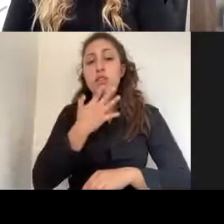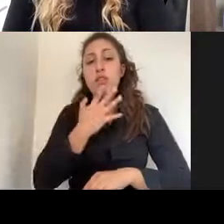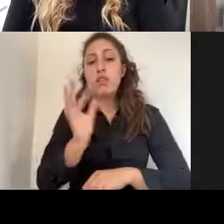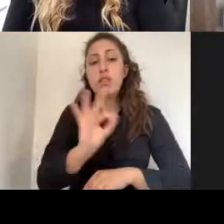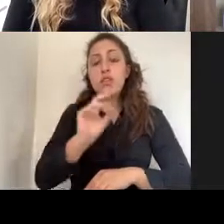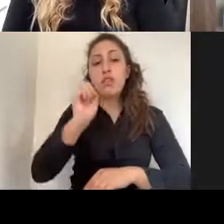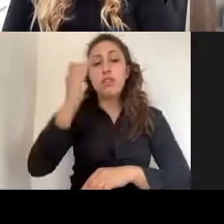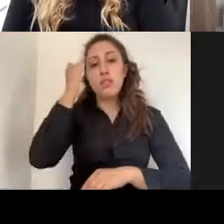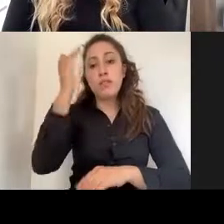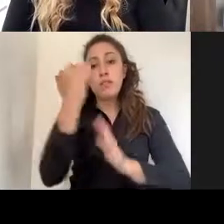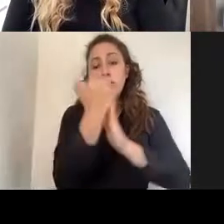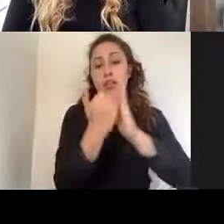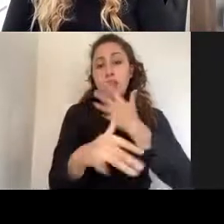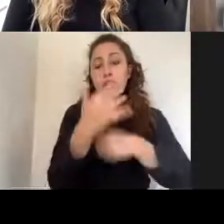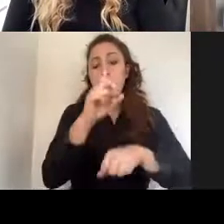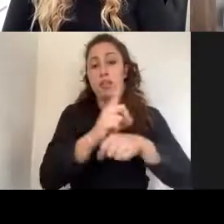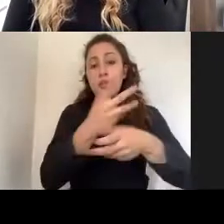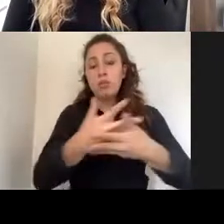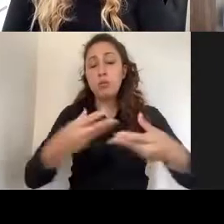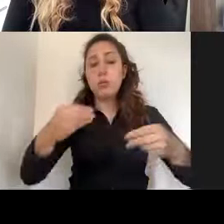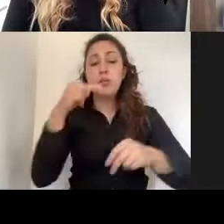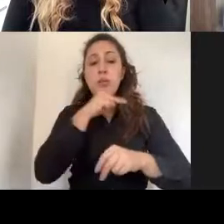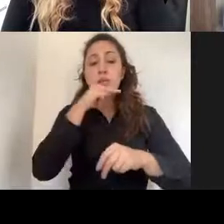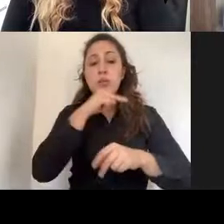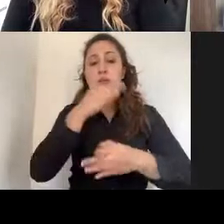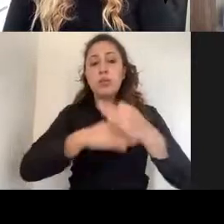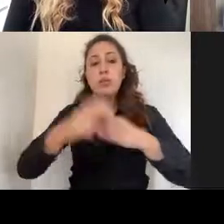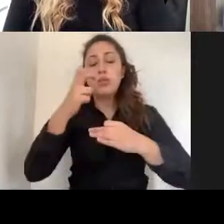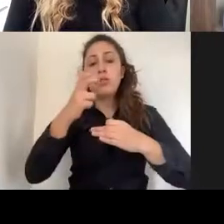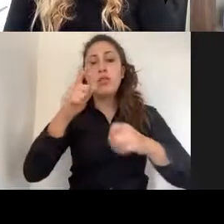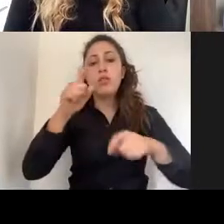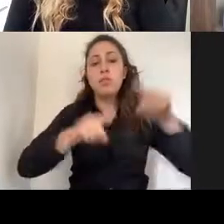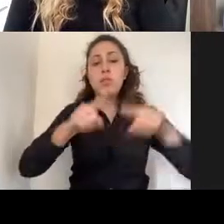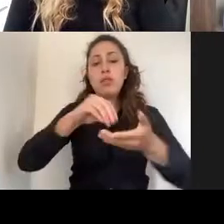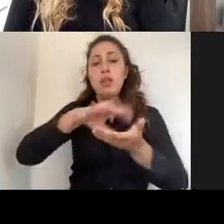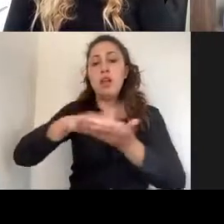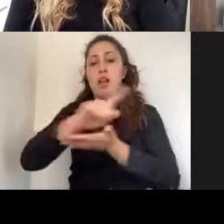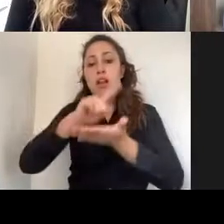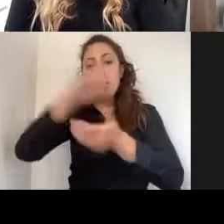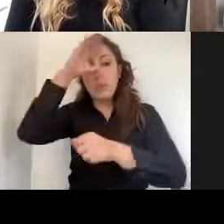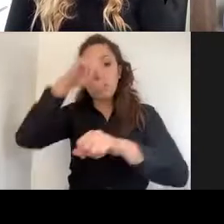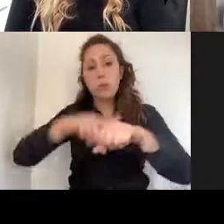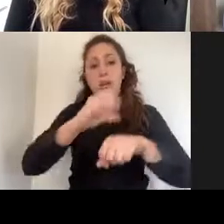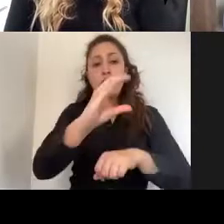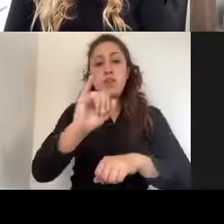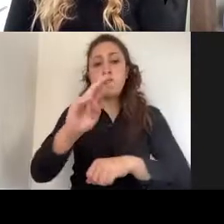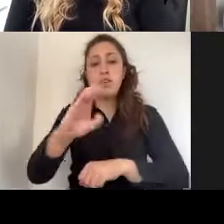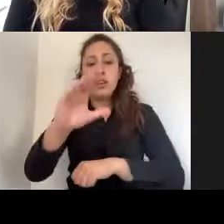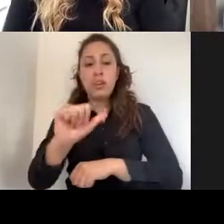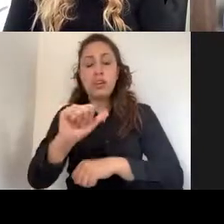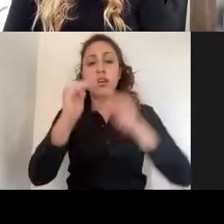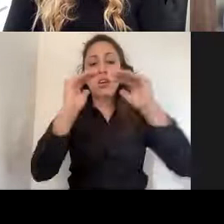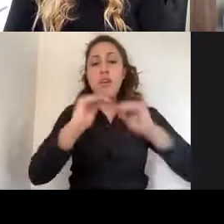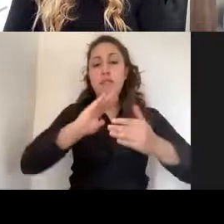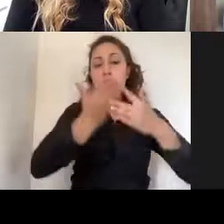sanar menos de 15 días, toda vez que las mismas se encuentran su regulación en la Ley de Cultura Cívica. Por lo que hace a la fracción 4